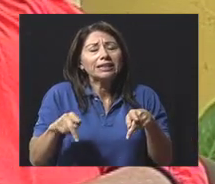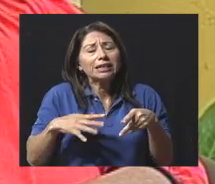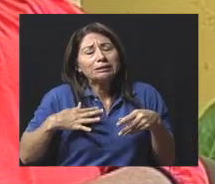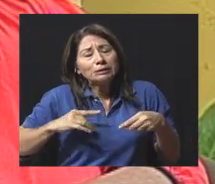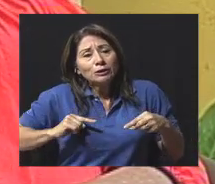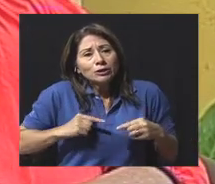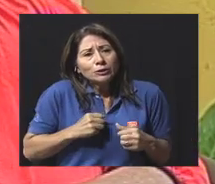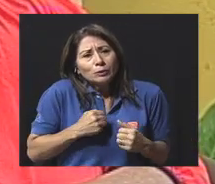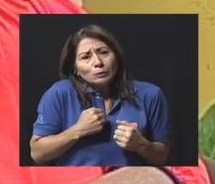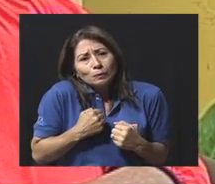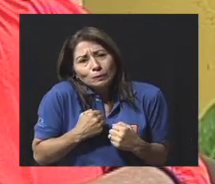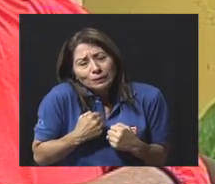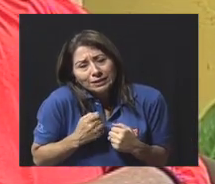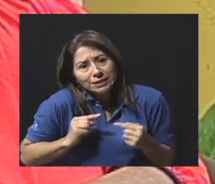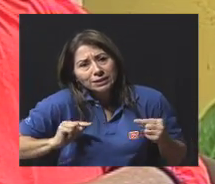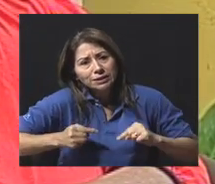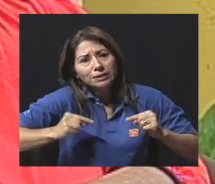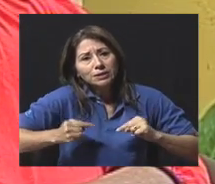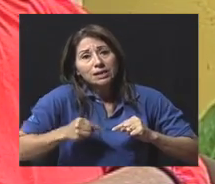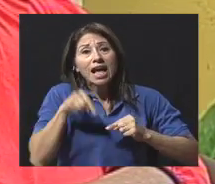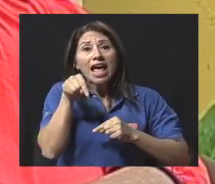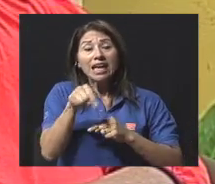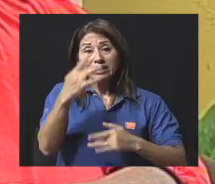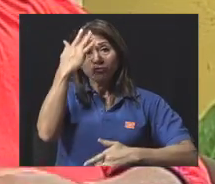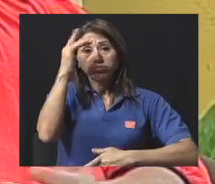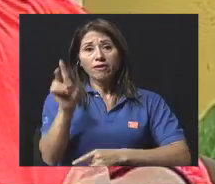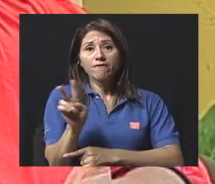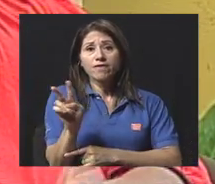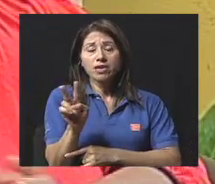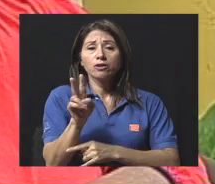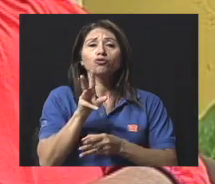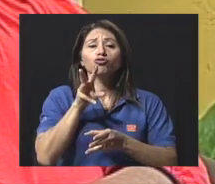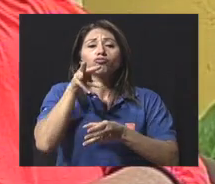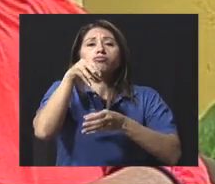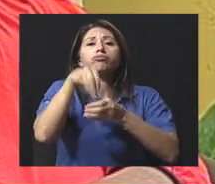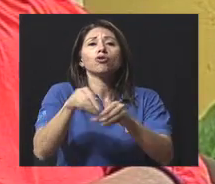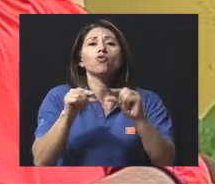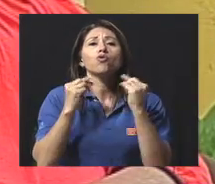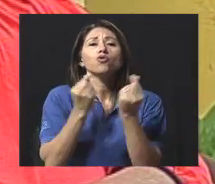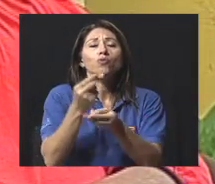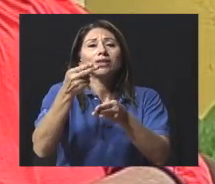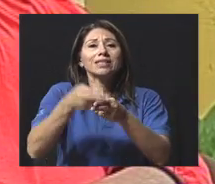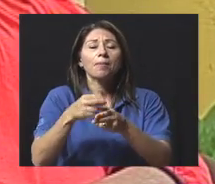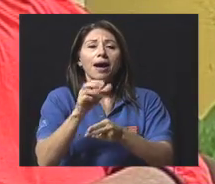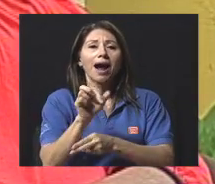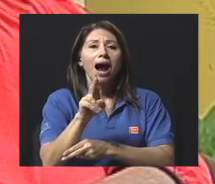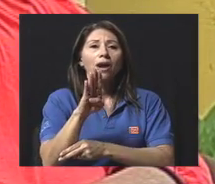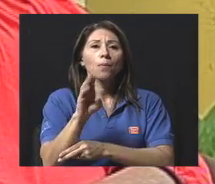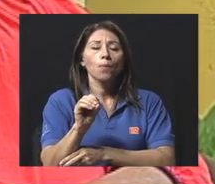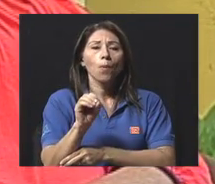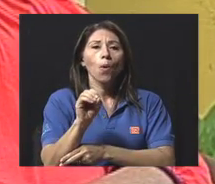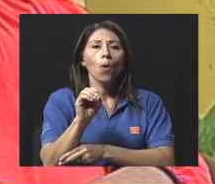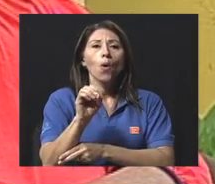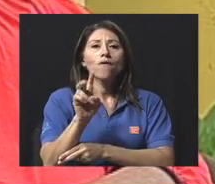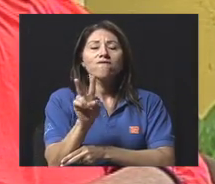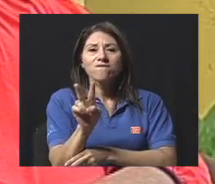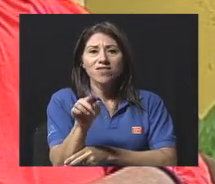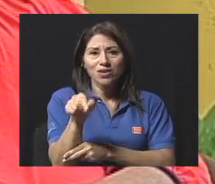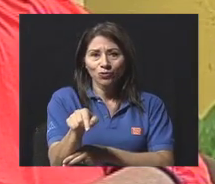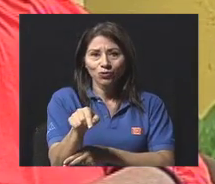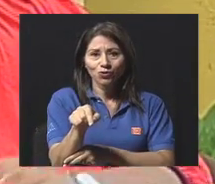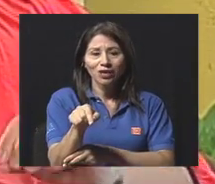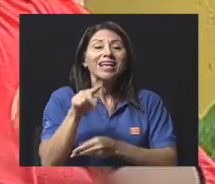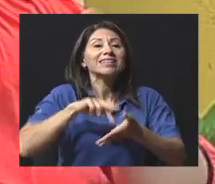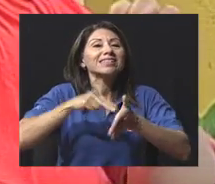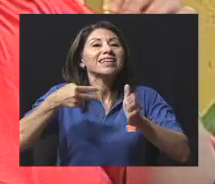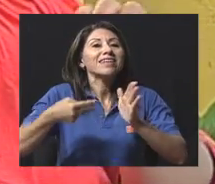del dolor es un virus que pertenece a un grupo grande que se llaman los arbovirus de arthropod born O sea que